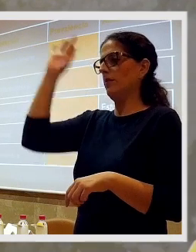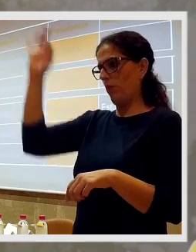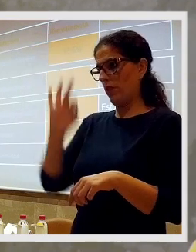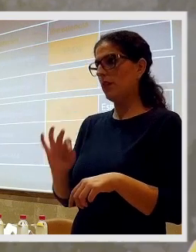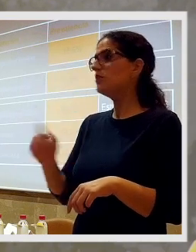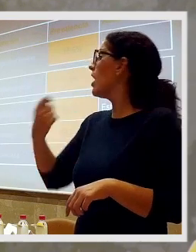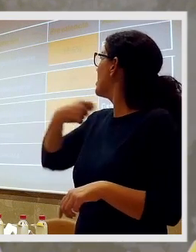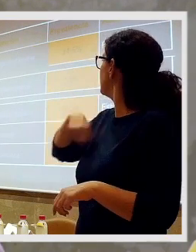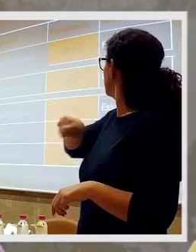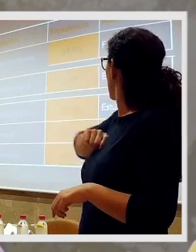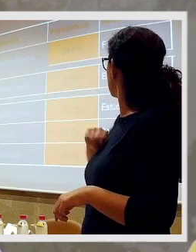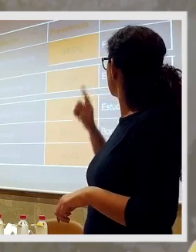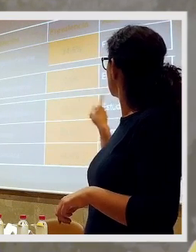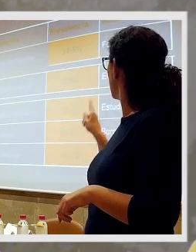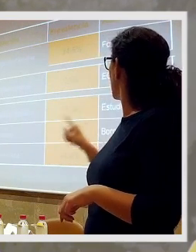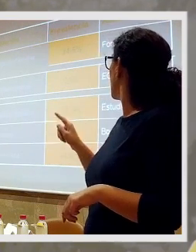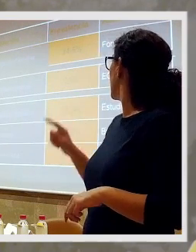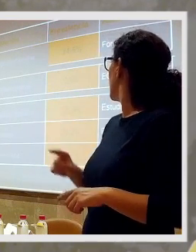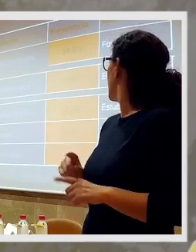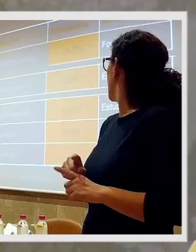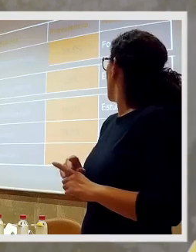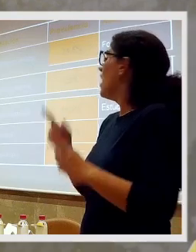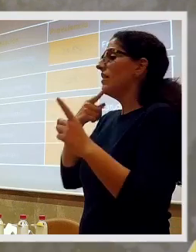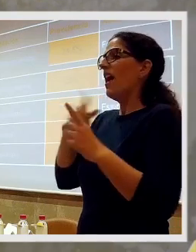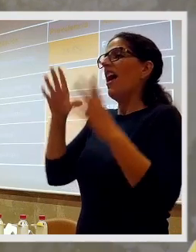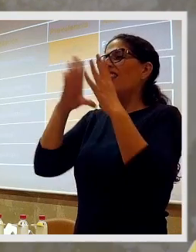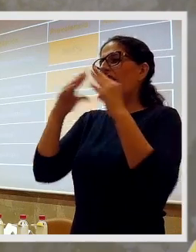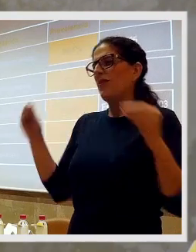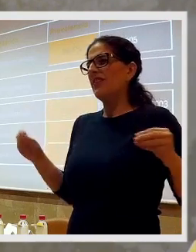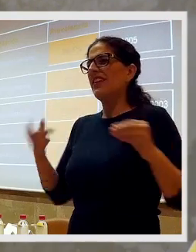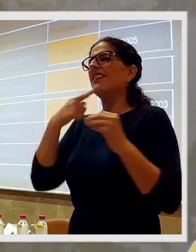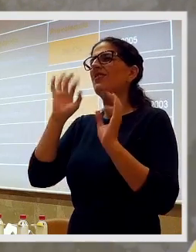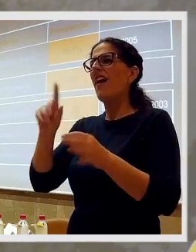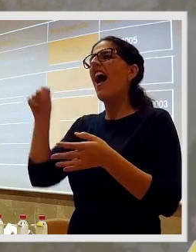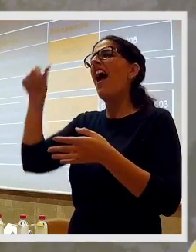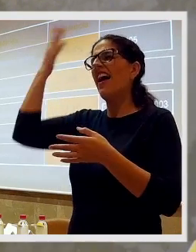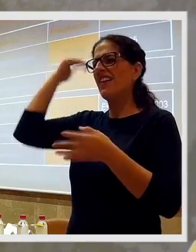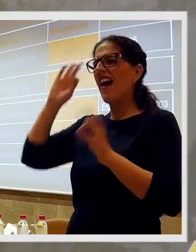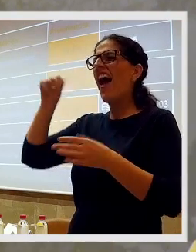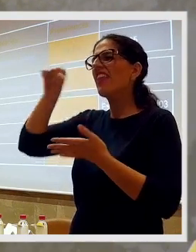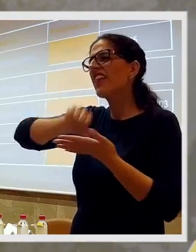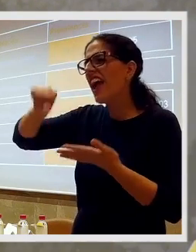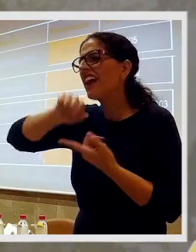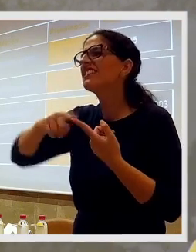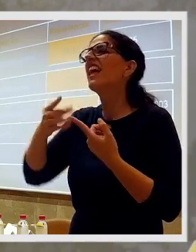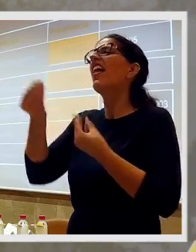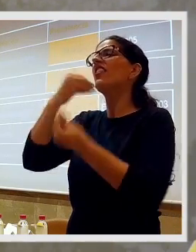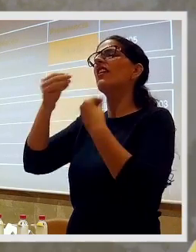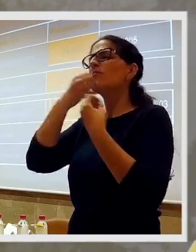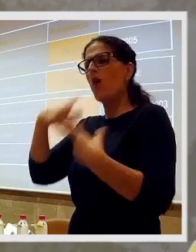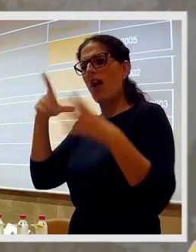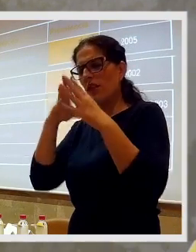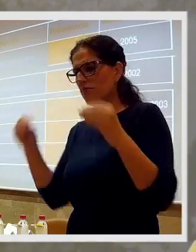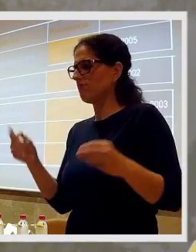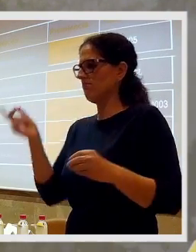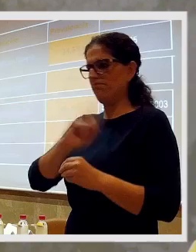España, nosotros estamos en Andalucía, donde se produce el aceite, la dieta mediterránea. Pues no nos equivoquemos. El